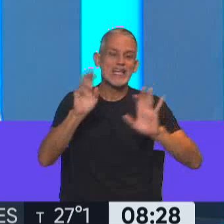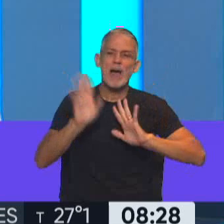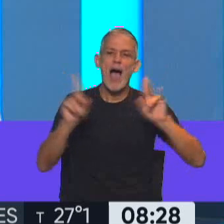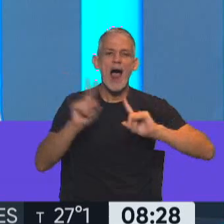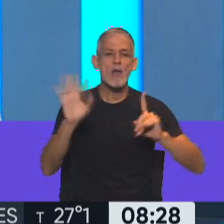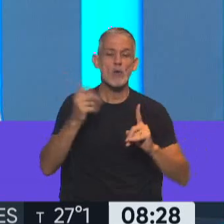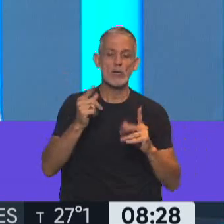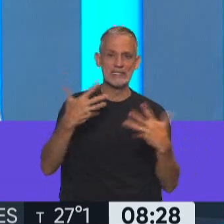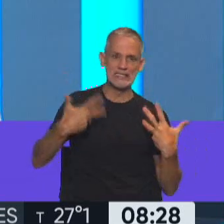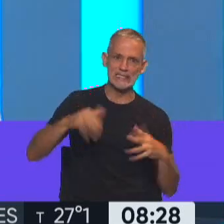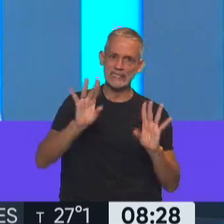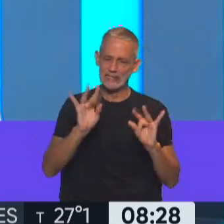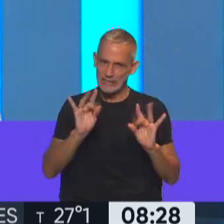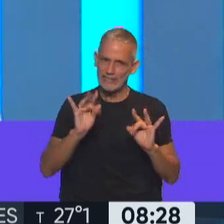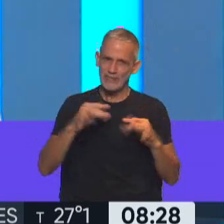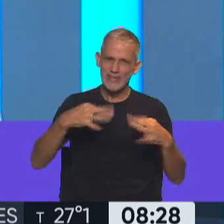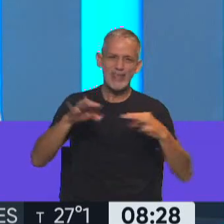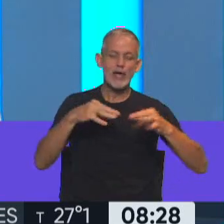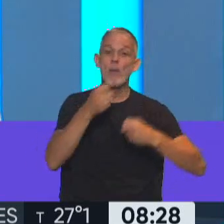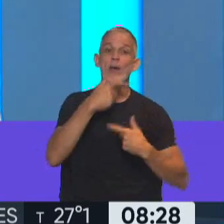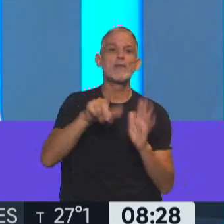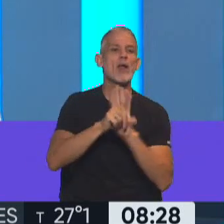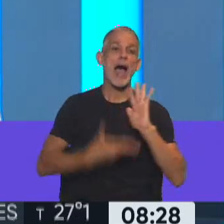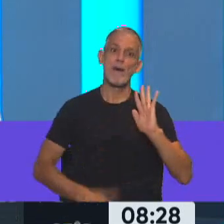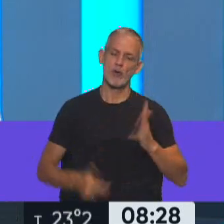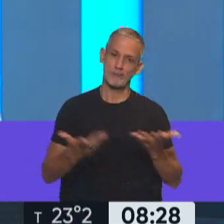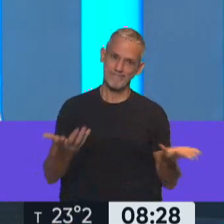eran ríspidos, la ley del aborto,